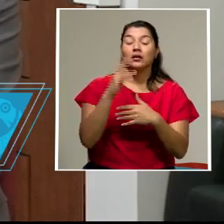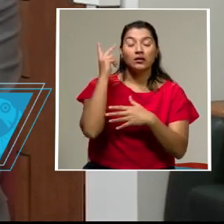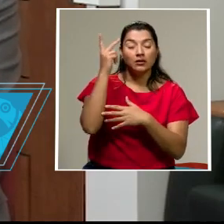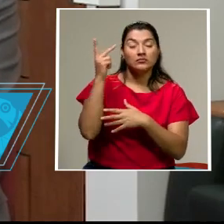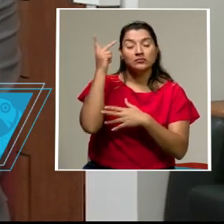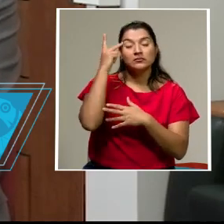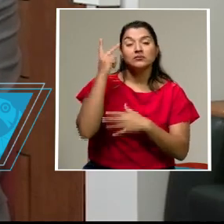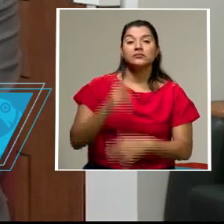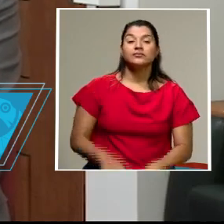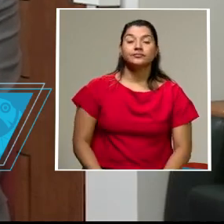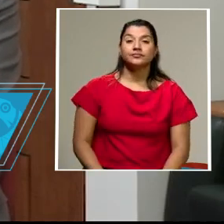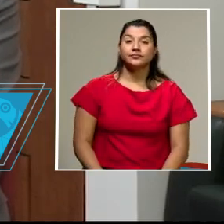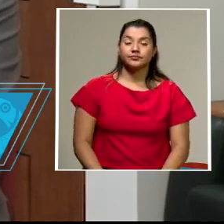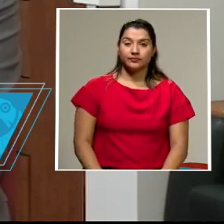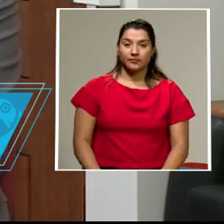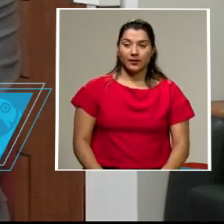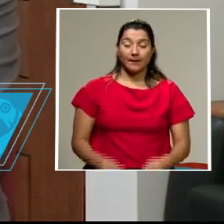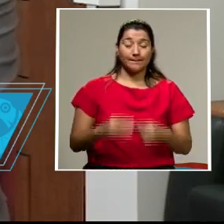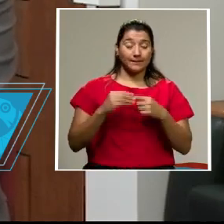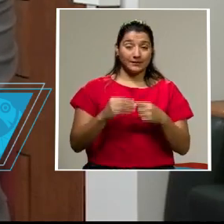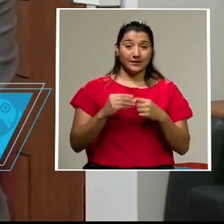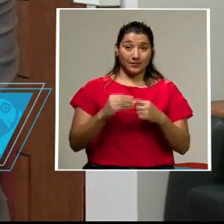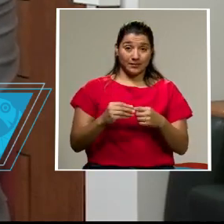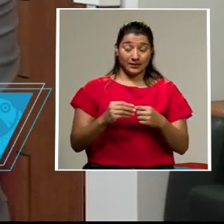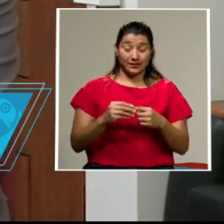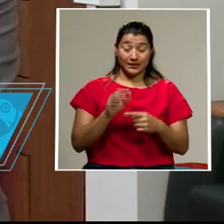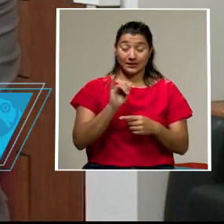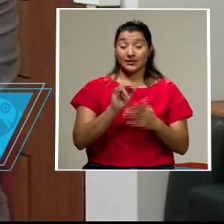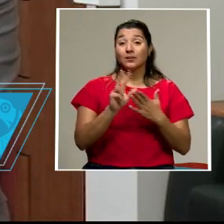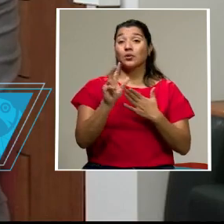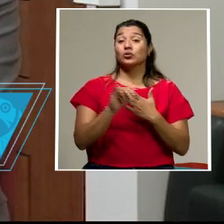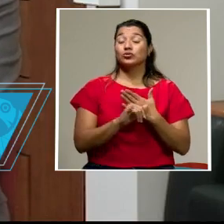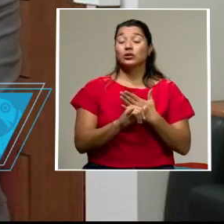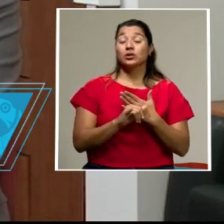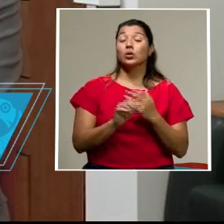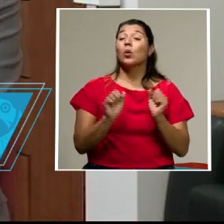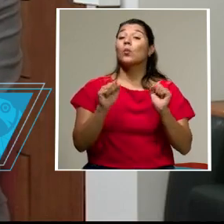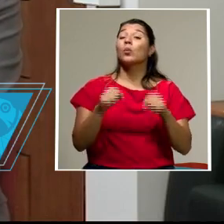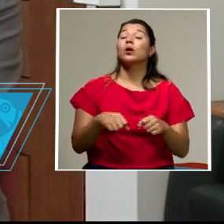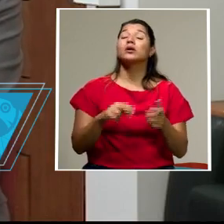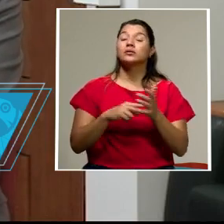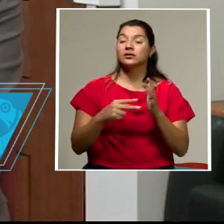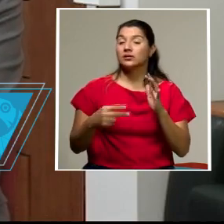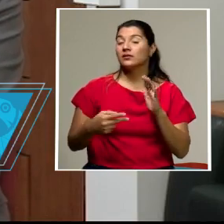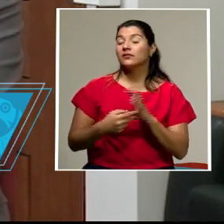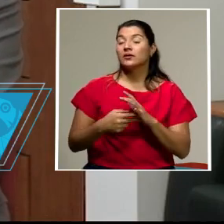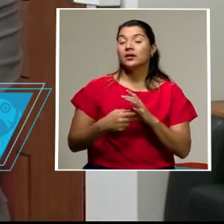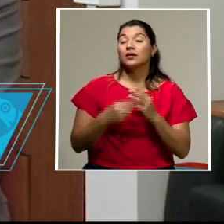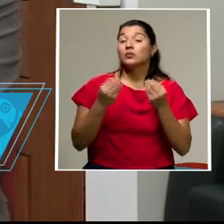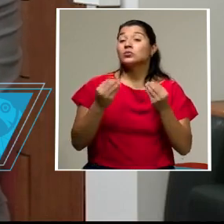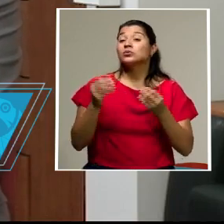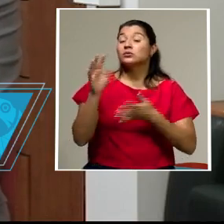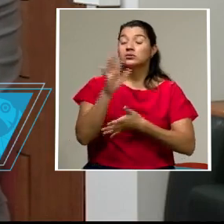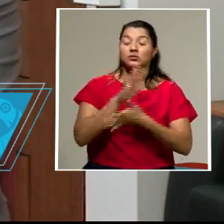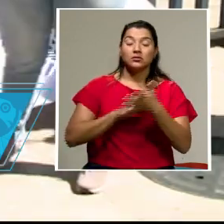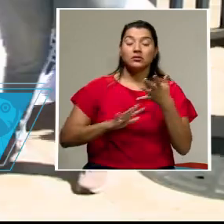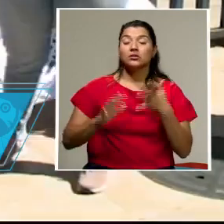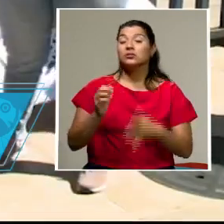del mismo Legislativo. Especialmente este proyecto pues genera abruptamente